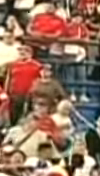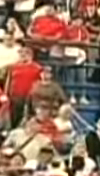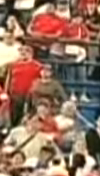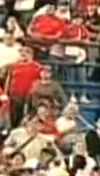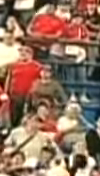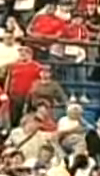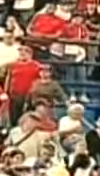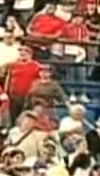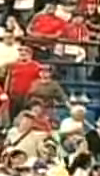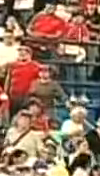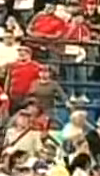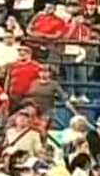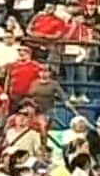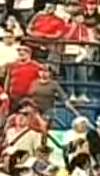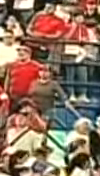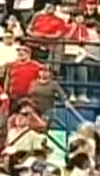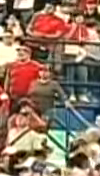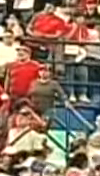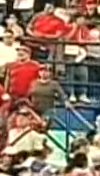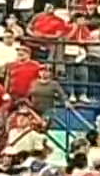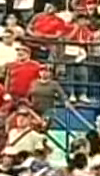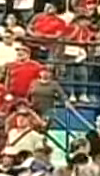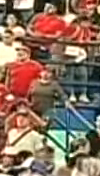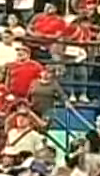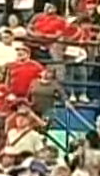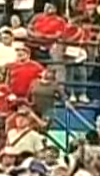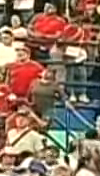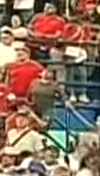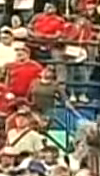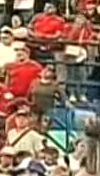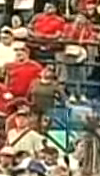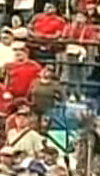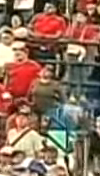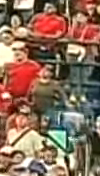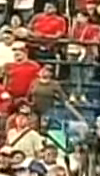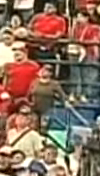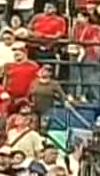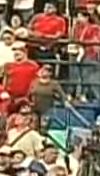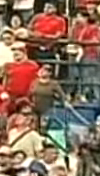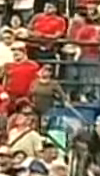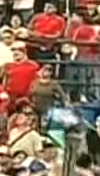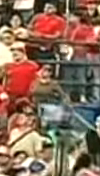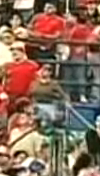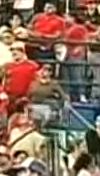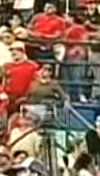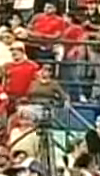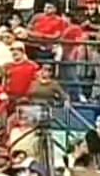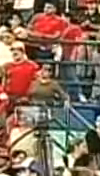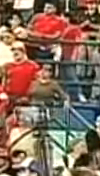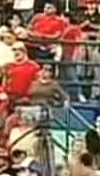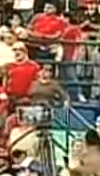producción, aumentar la cantidad de productos dentro de este programa social. Con esta información despedimos este contacto. Adelante.